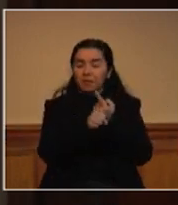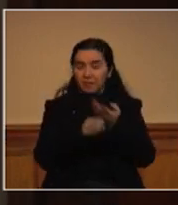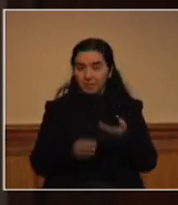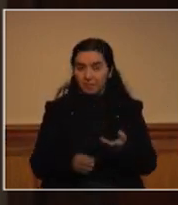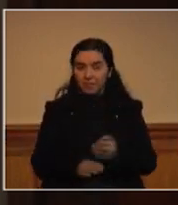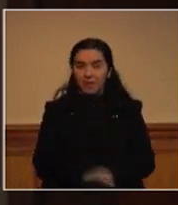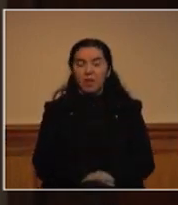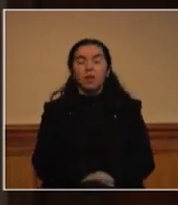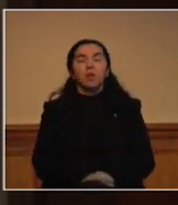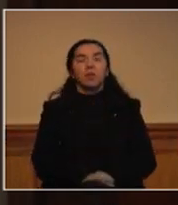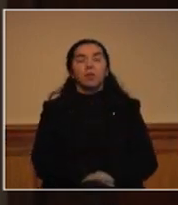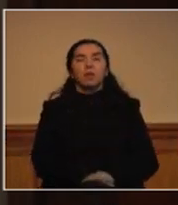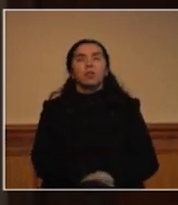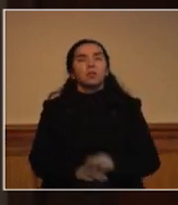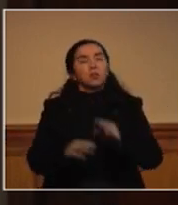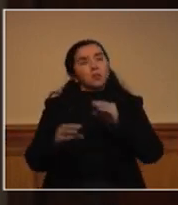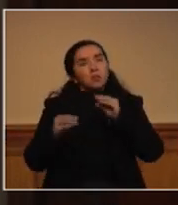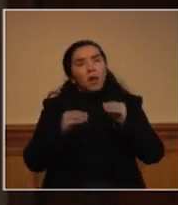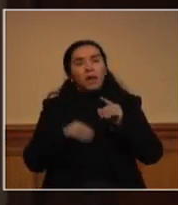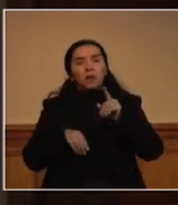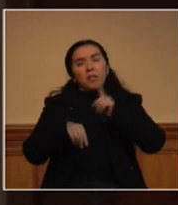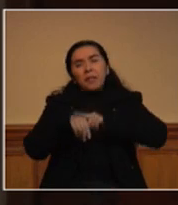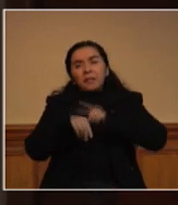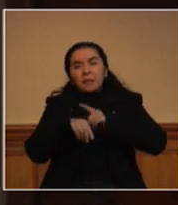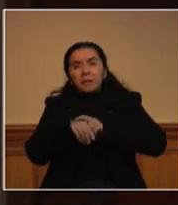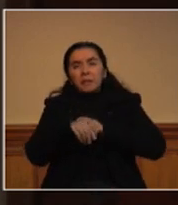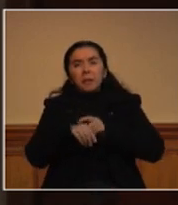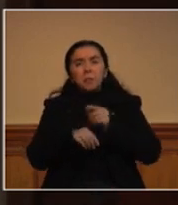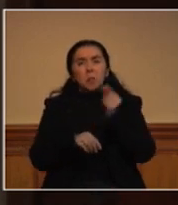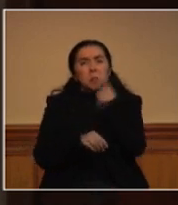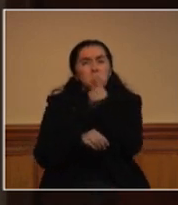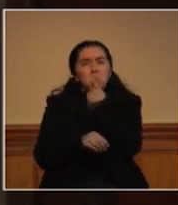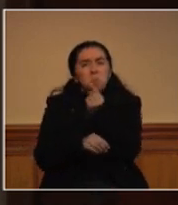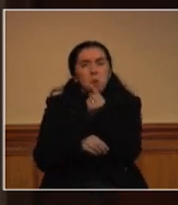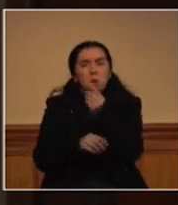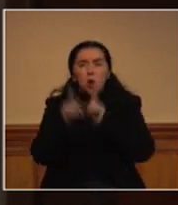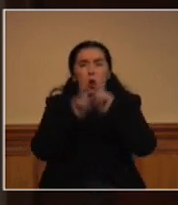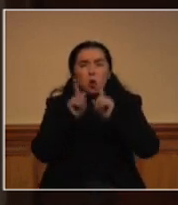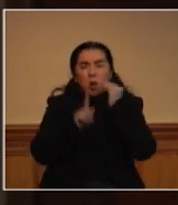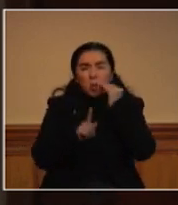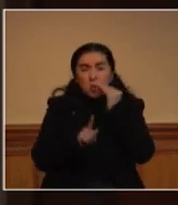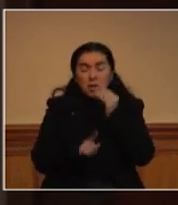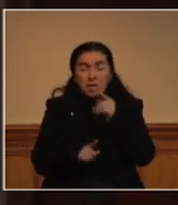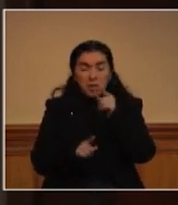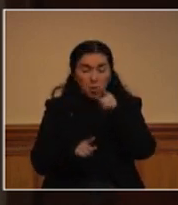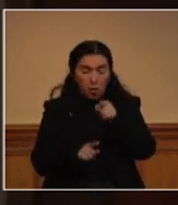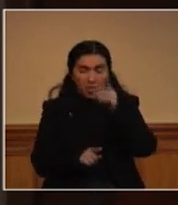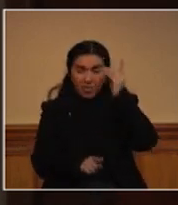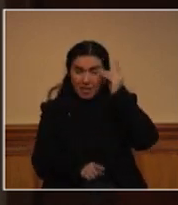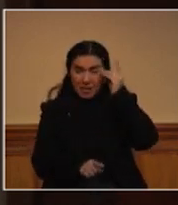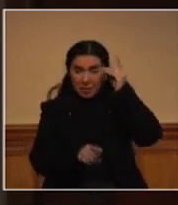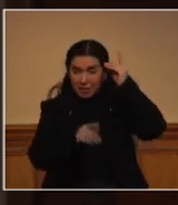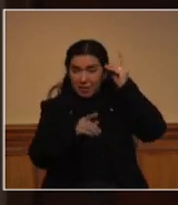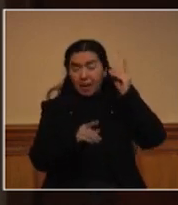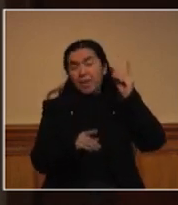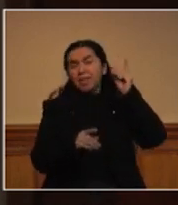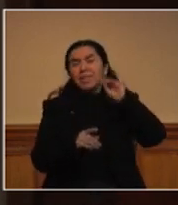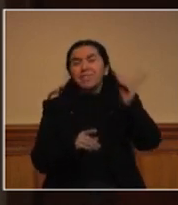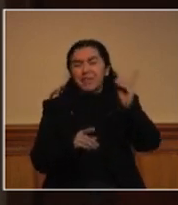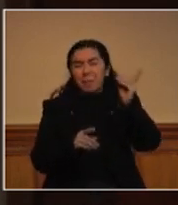de esas instancias escasas que existen con algunas personas o con algunos niños, sobre todo con discapacidad profunda o